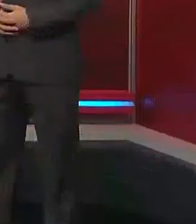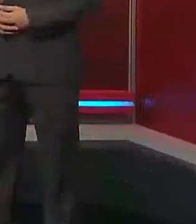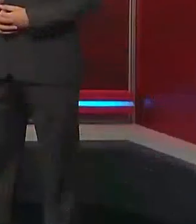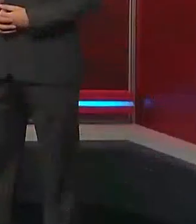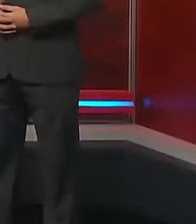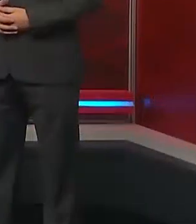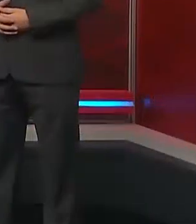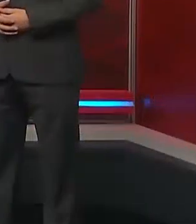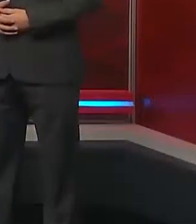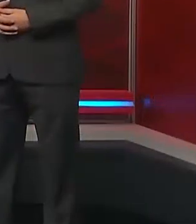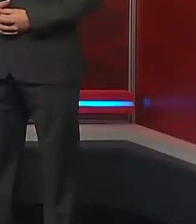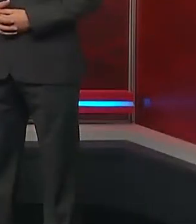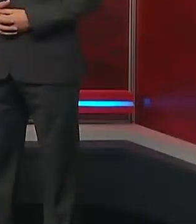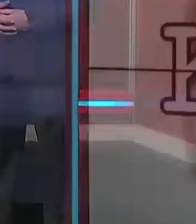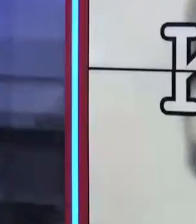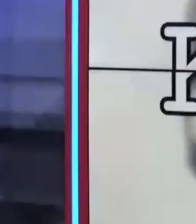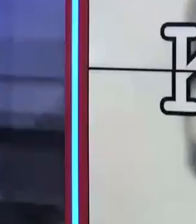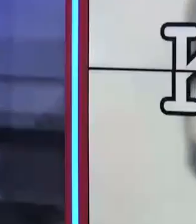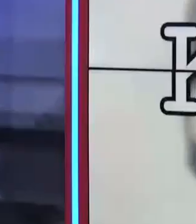Cahuéscar.